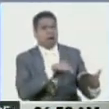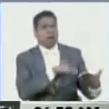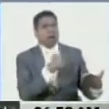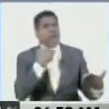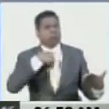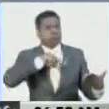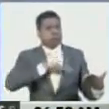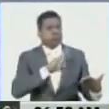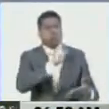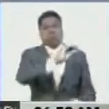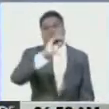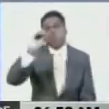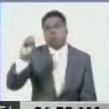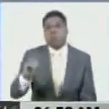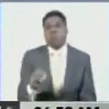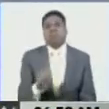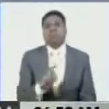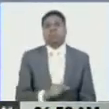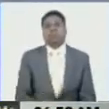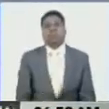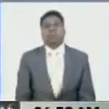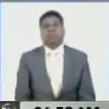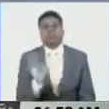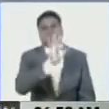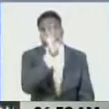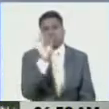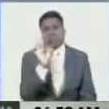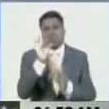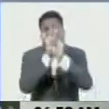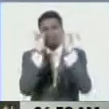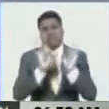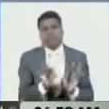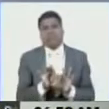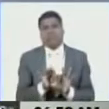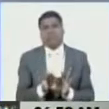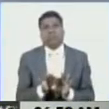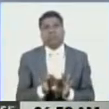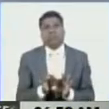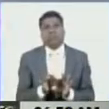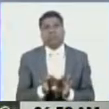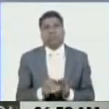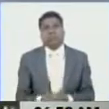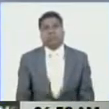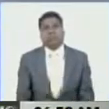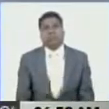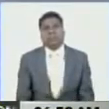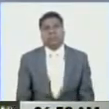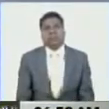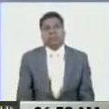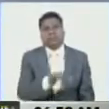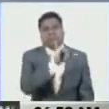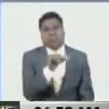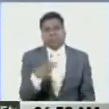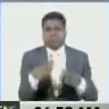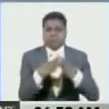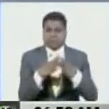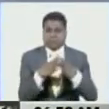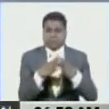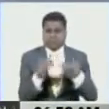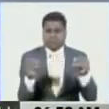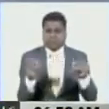nos convoca es una expresión de eso. El encono y toda